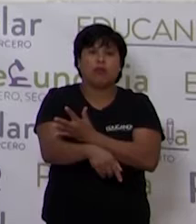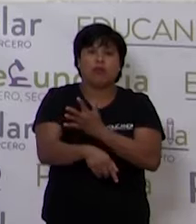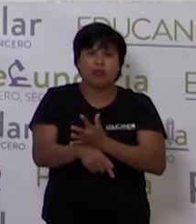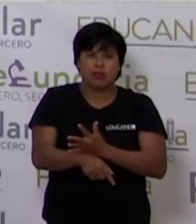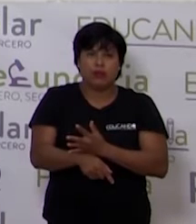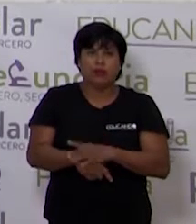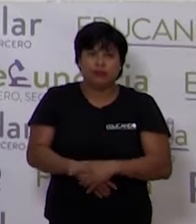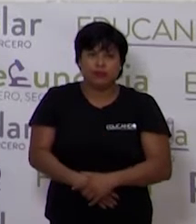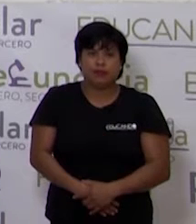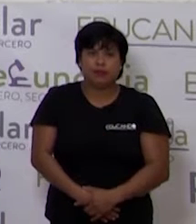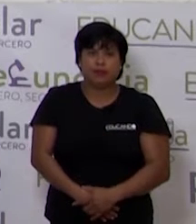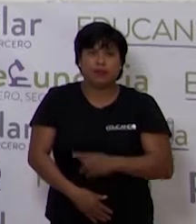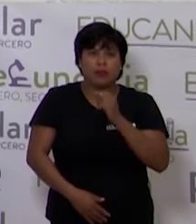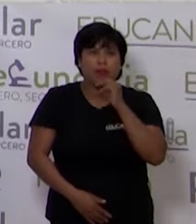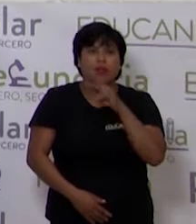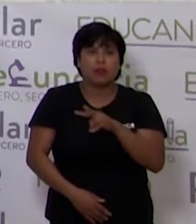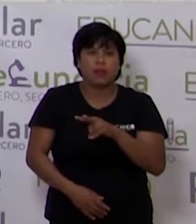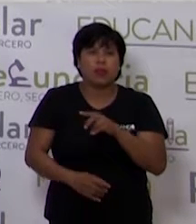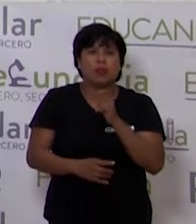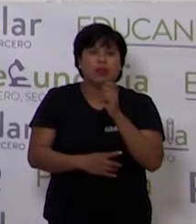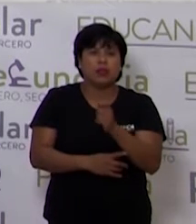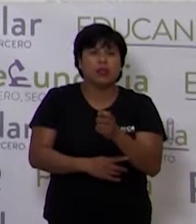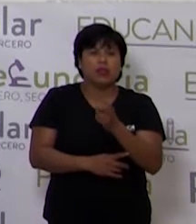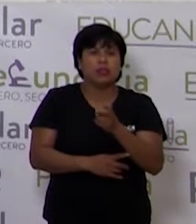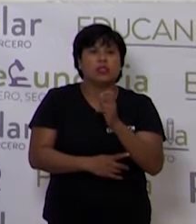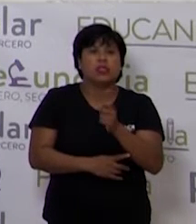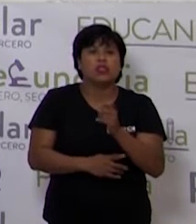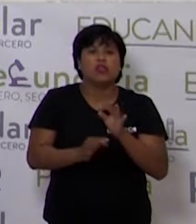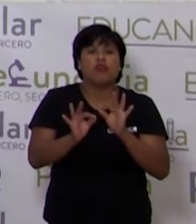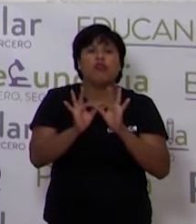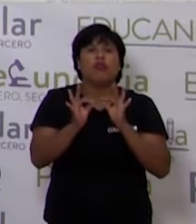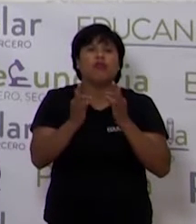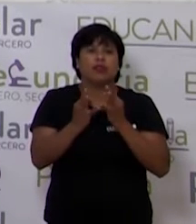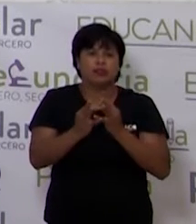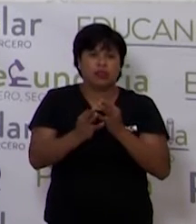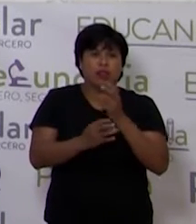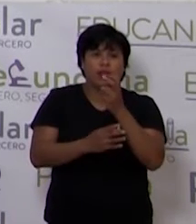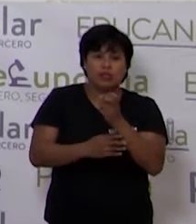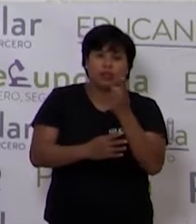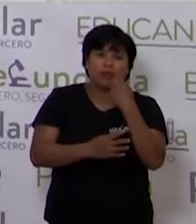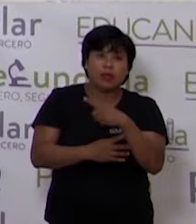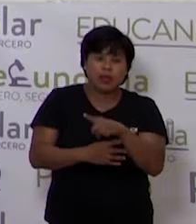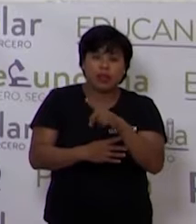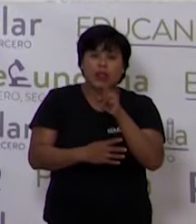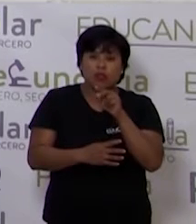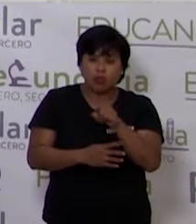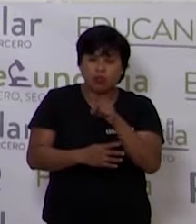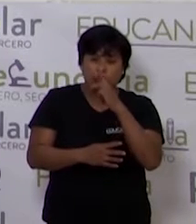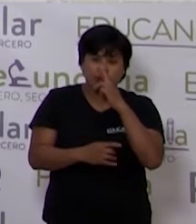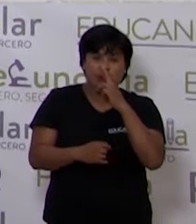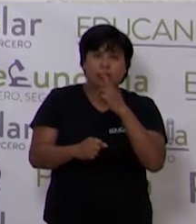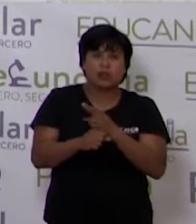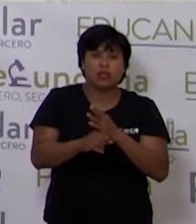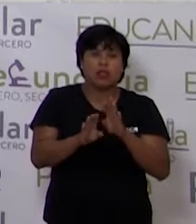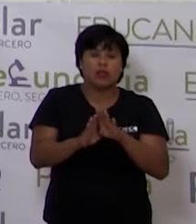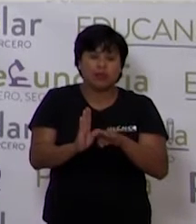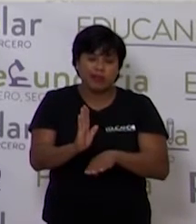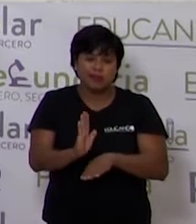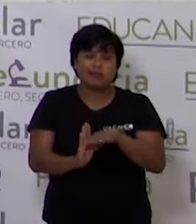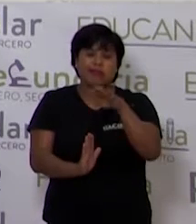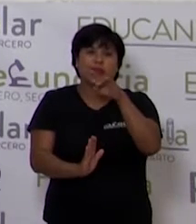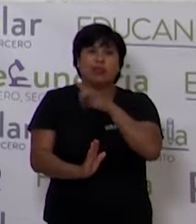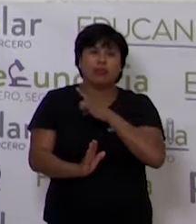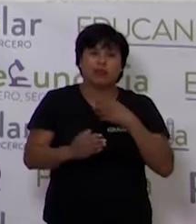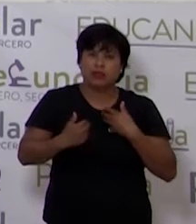compañero. También esto es formación y es parte de tu responsabilidad comprender esta